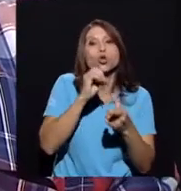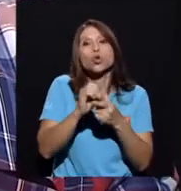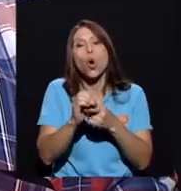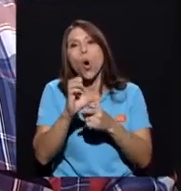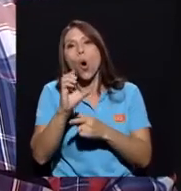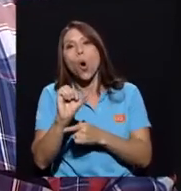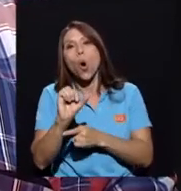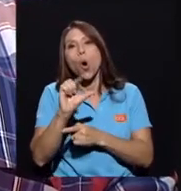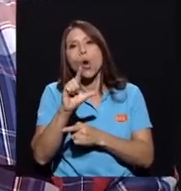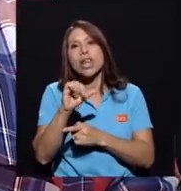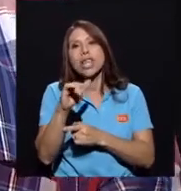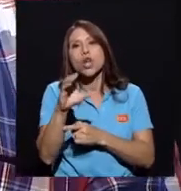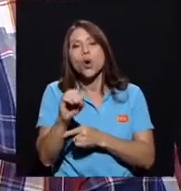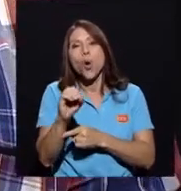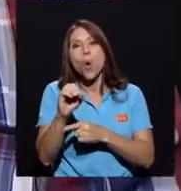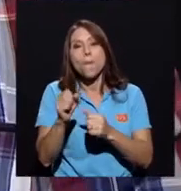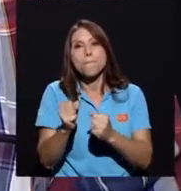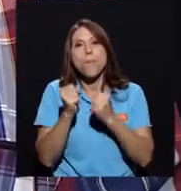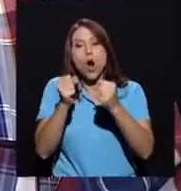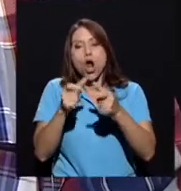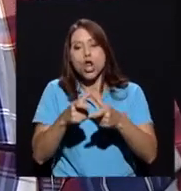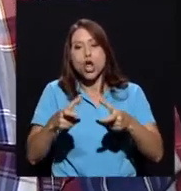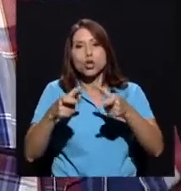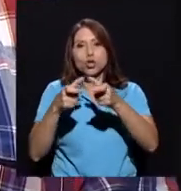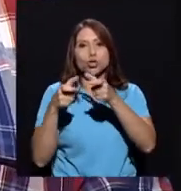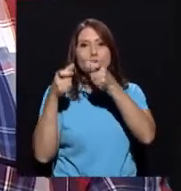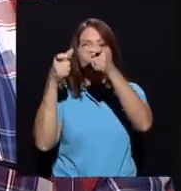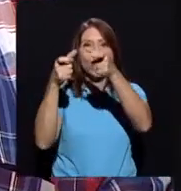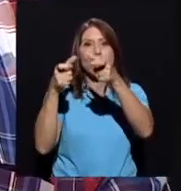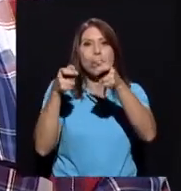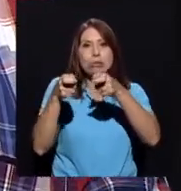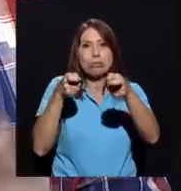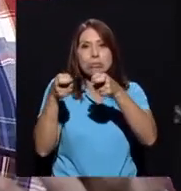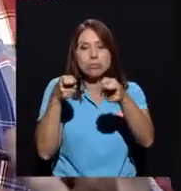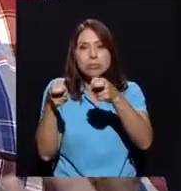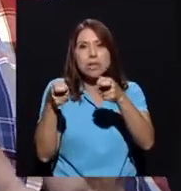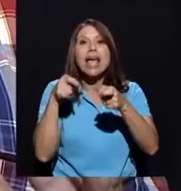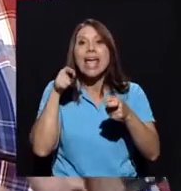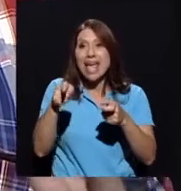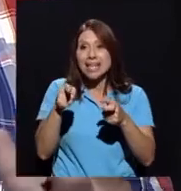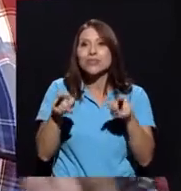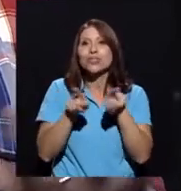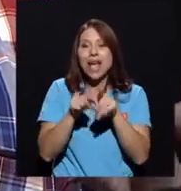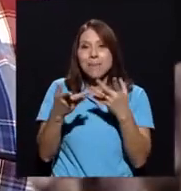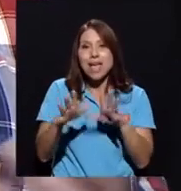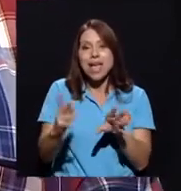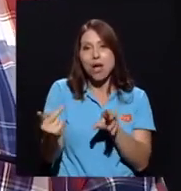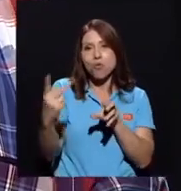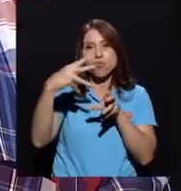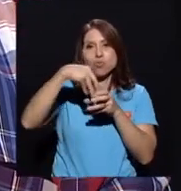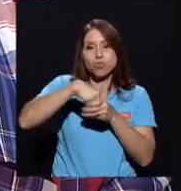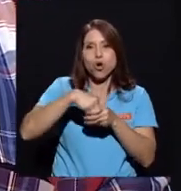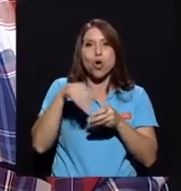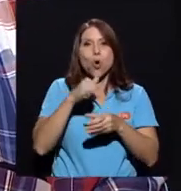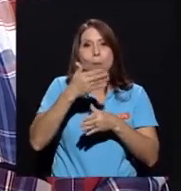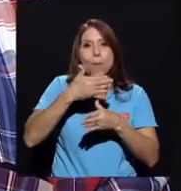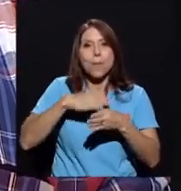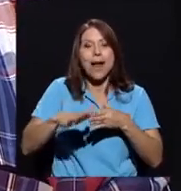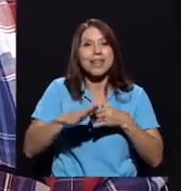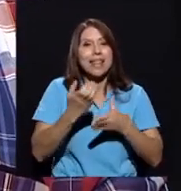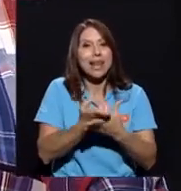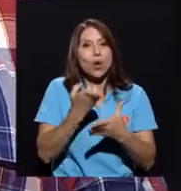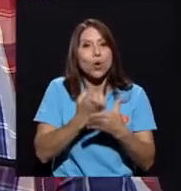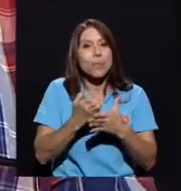todavía más con problemas que hoy son digamos las partes de la economía corriente que las externalidades